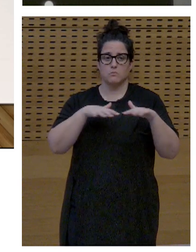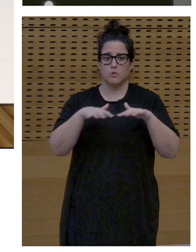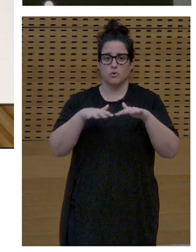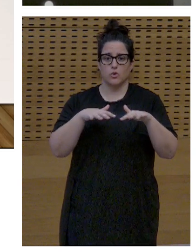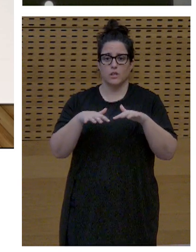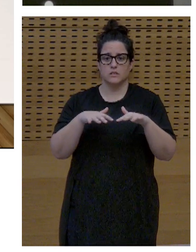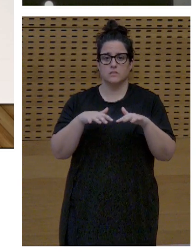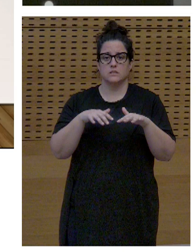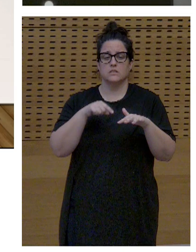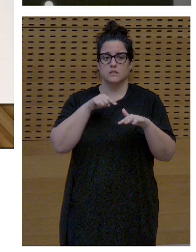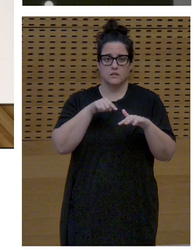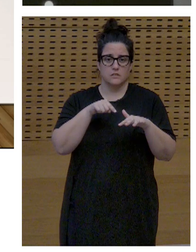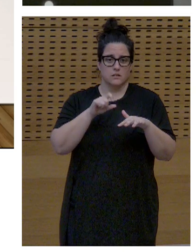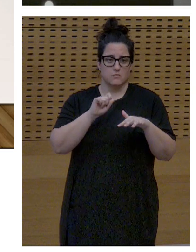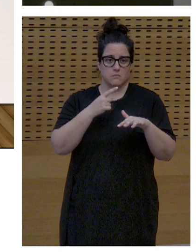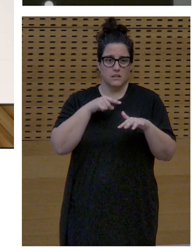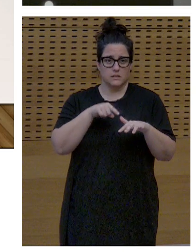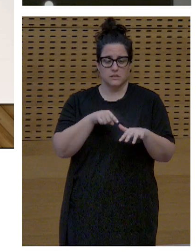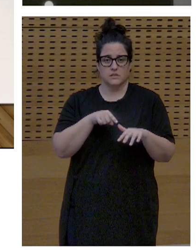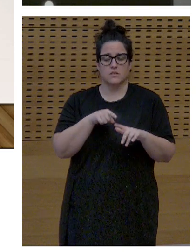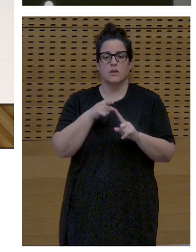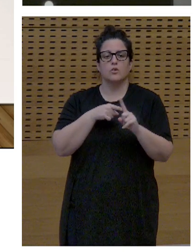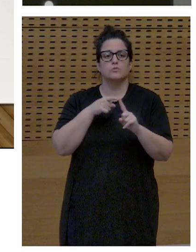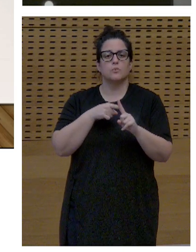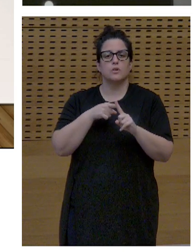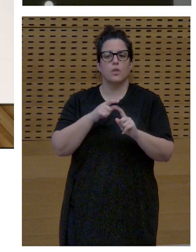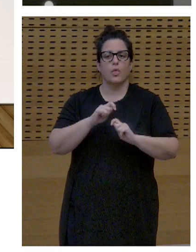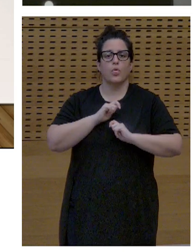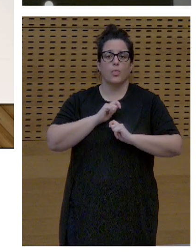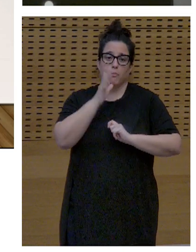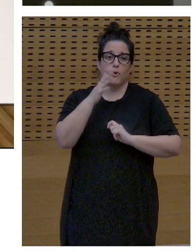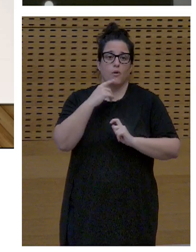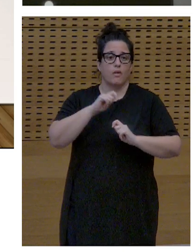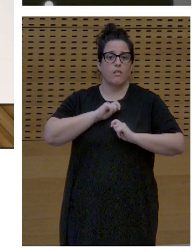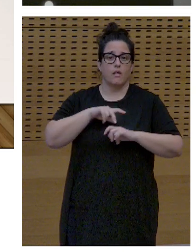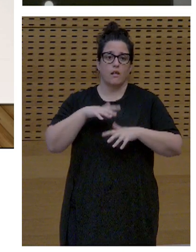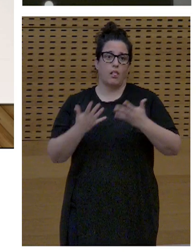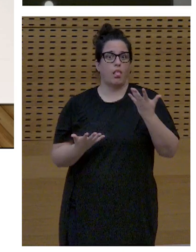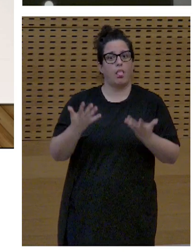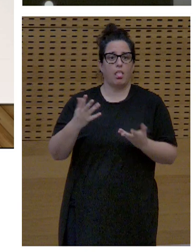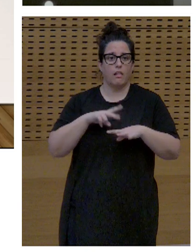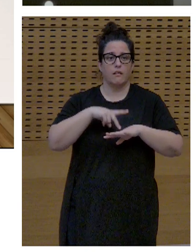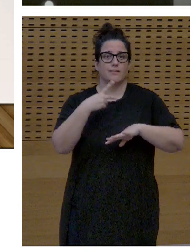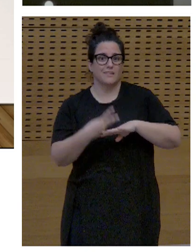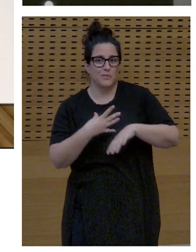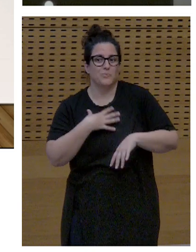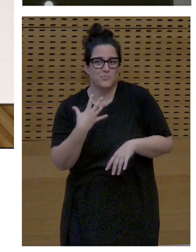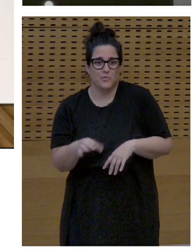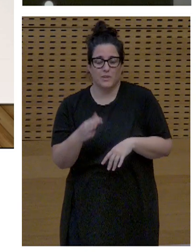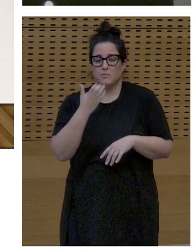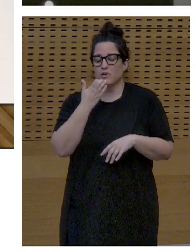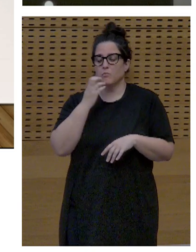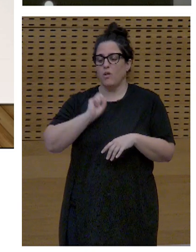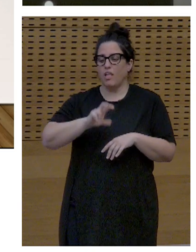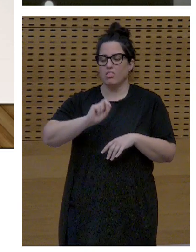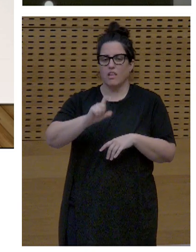pues sobre todo los que me pueden generar caídas, la inestabilidad, los problemas para